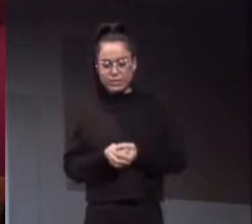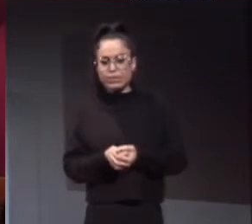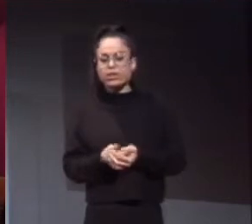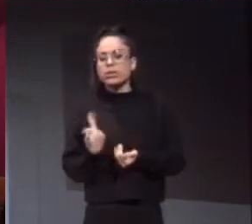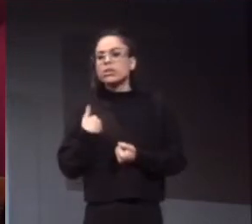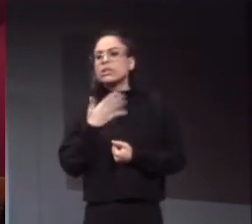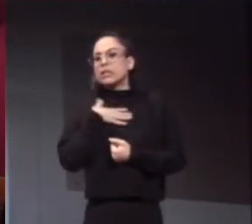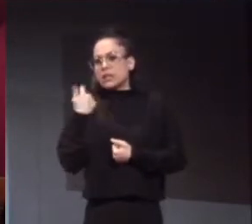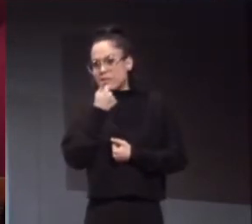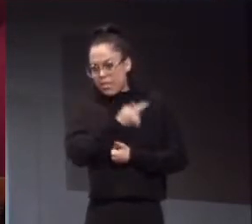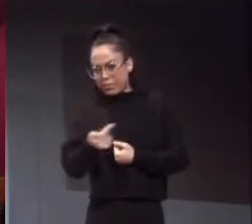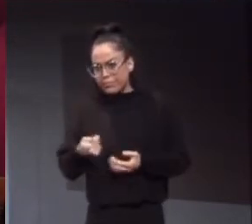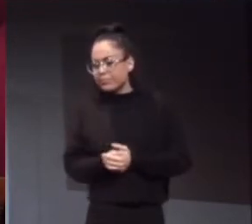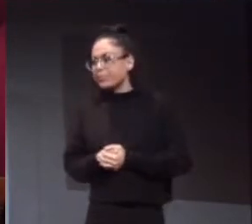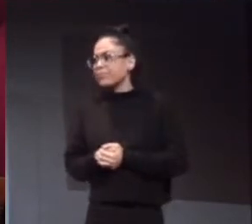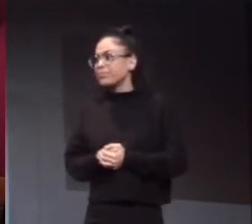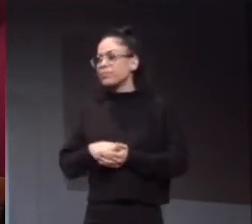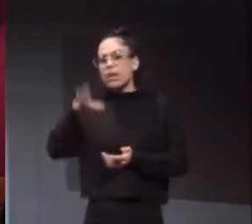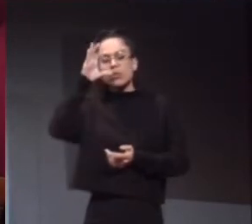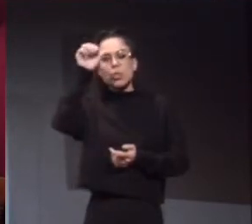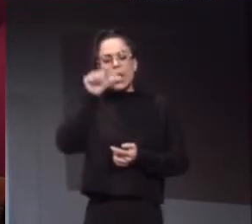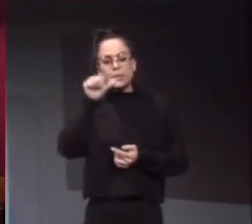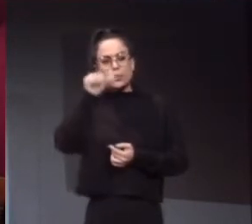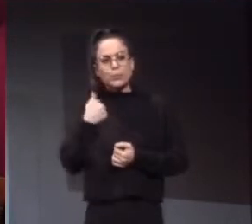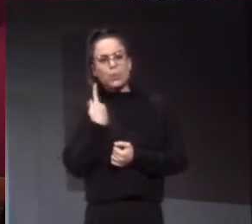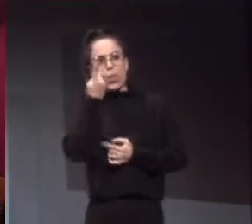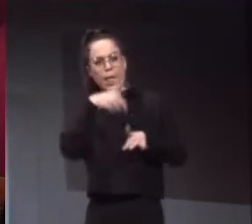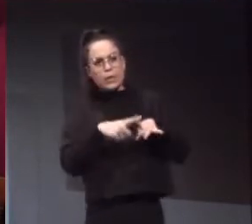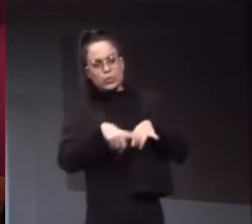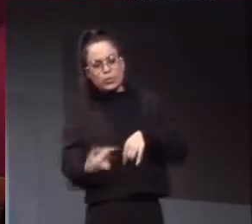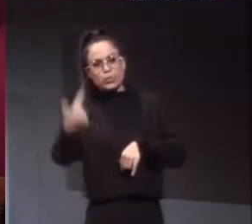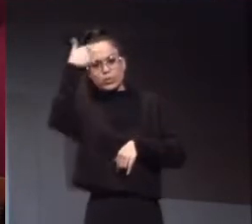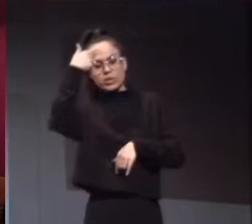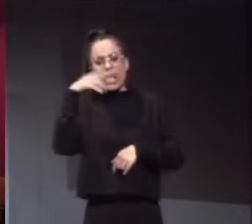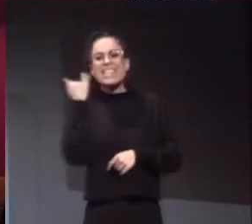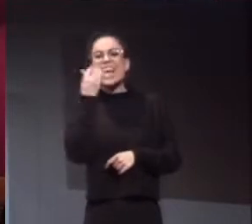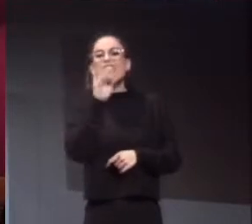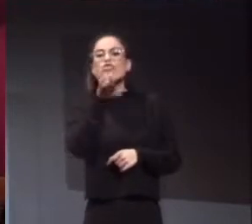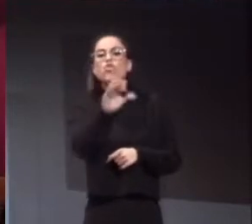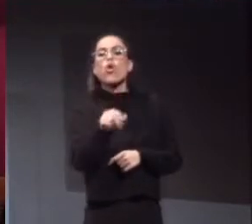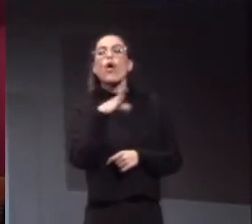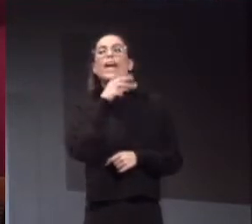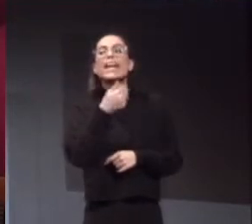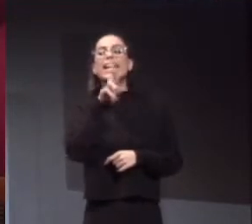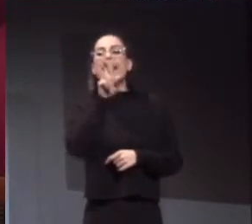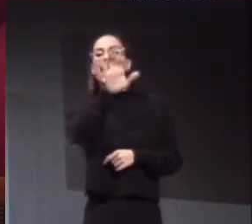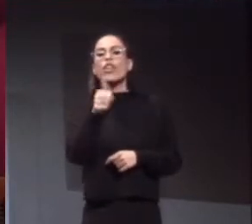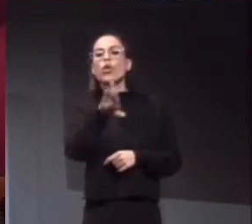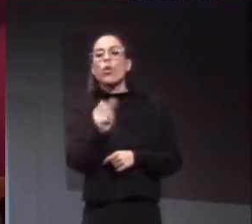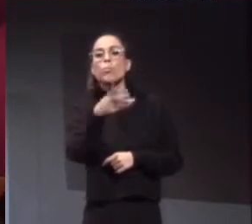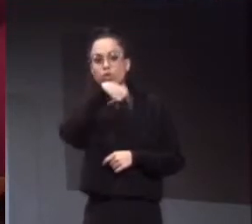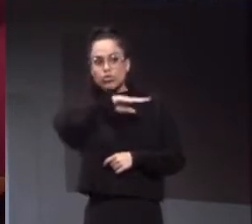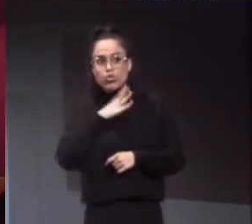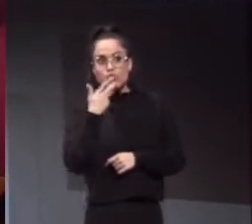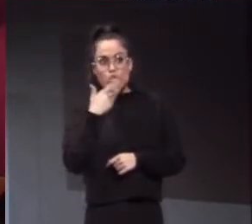yo escuchándote me ha venido a la cabeza algo que dice yayo herrero a la que quizás conozcáis el